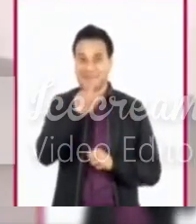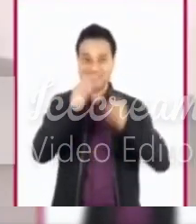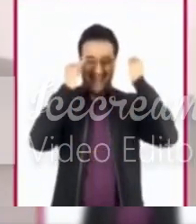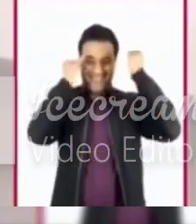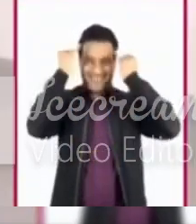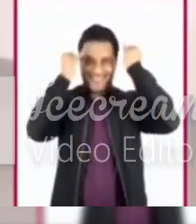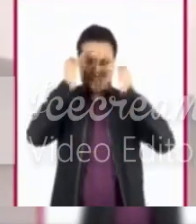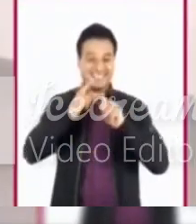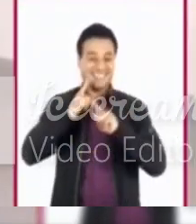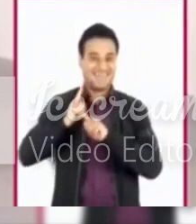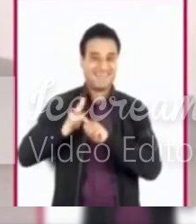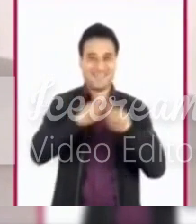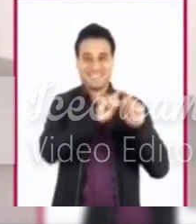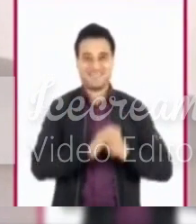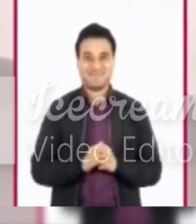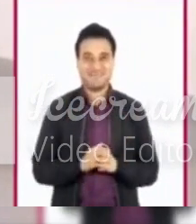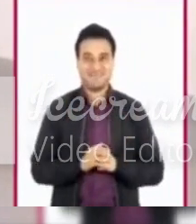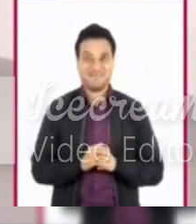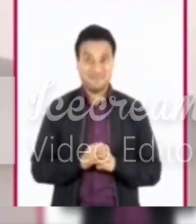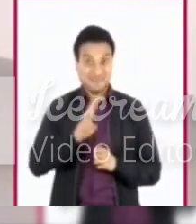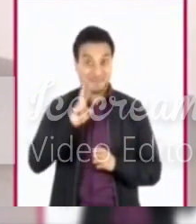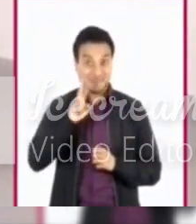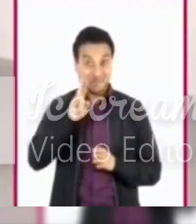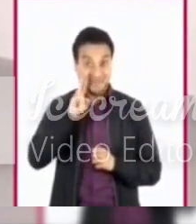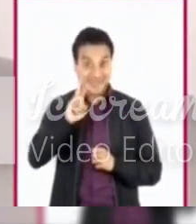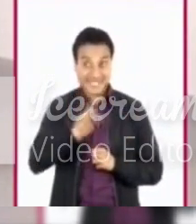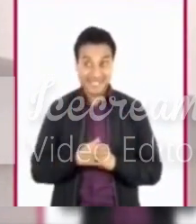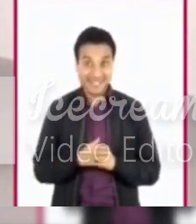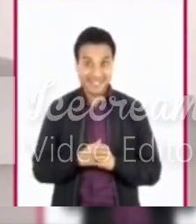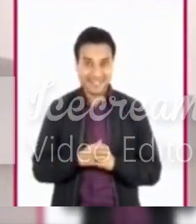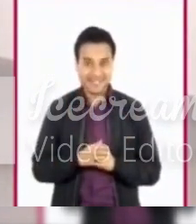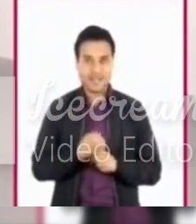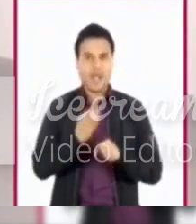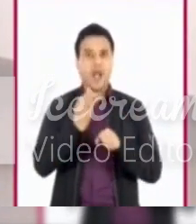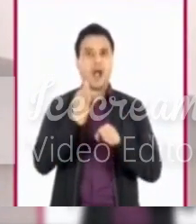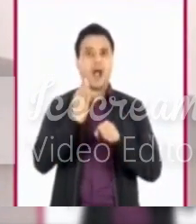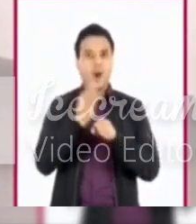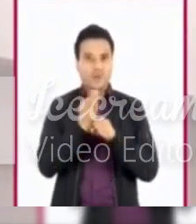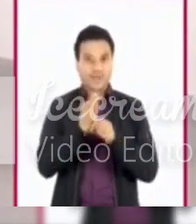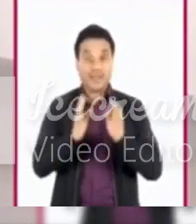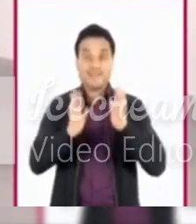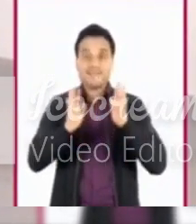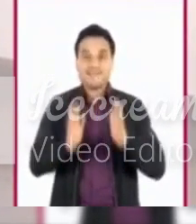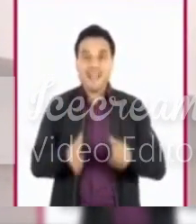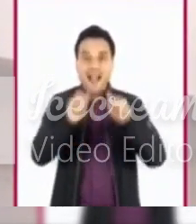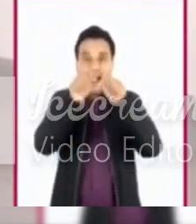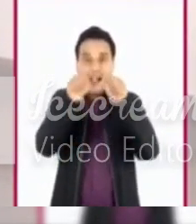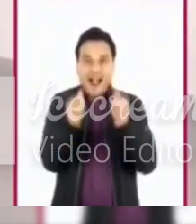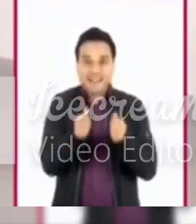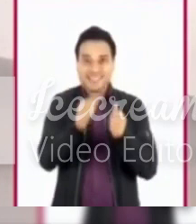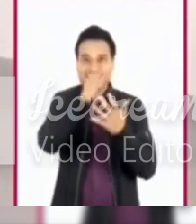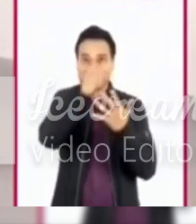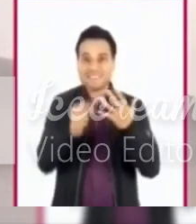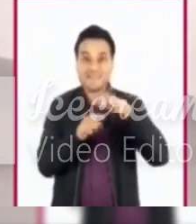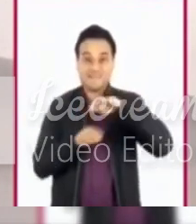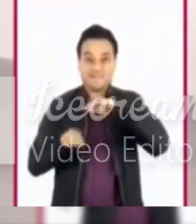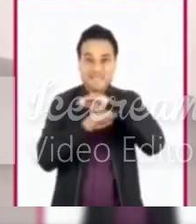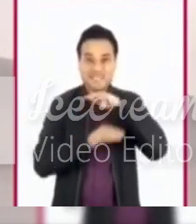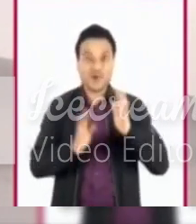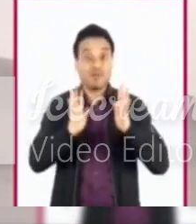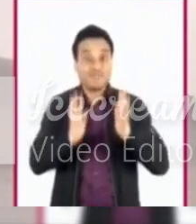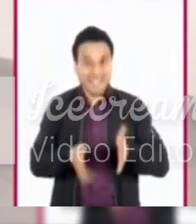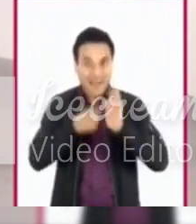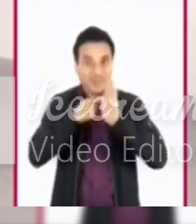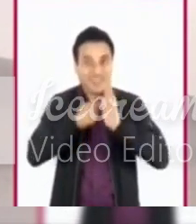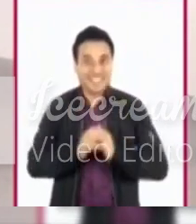creatividad. ¿Se dieron cuenta que acabamos de revelar algunos elementos básicos de las artes? Así